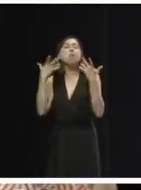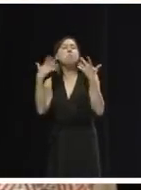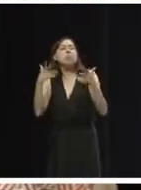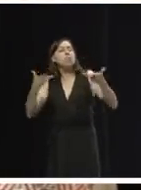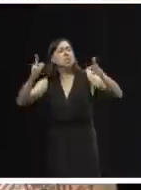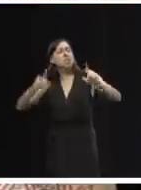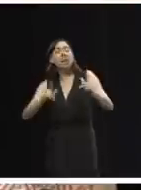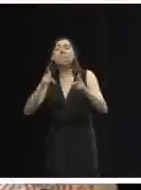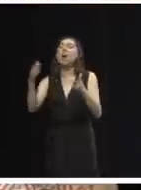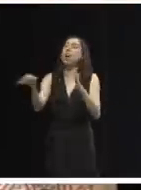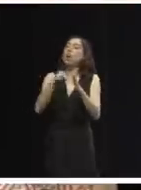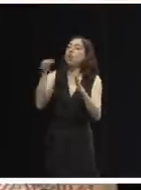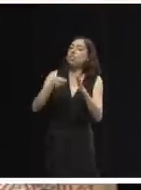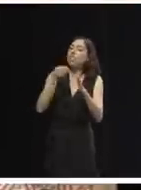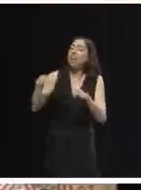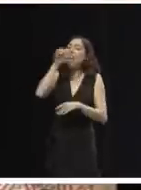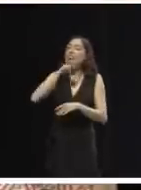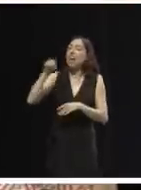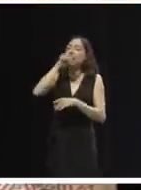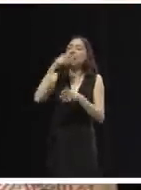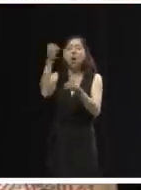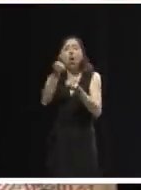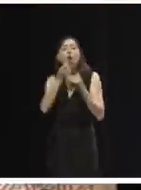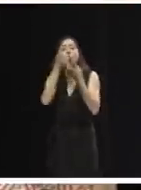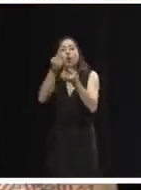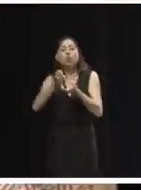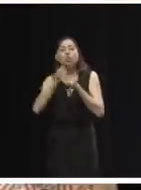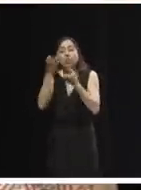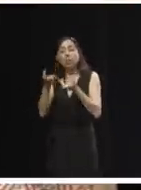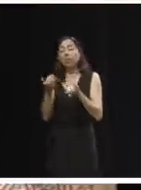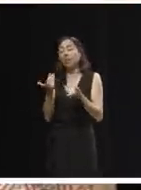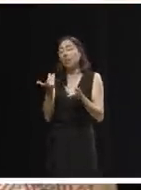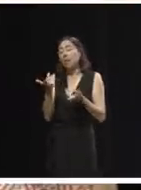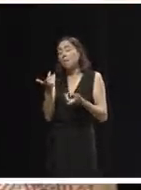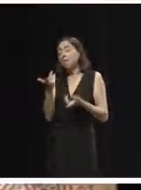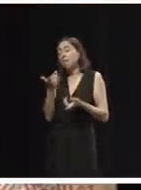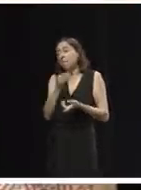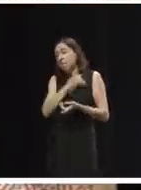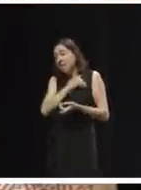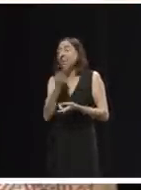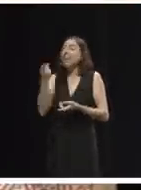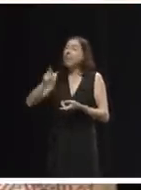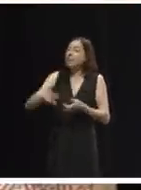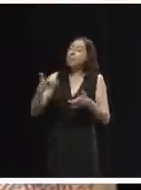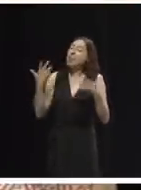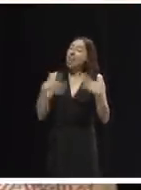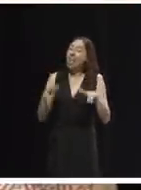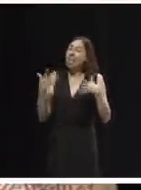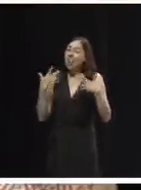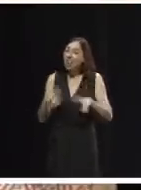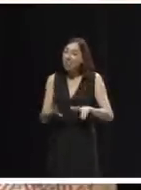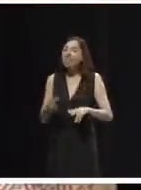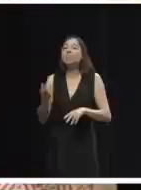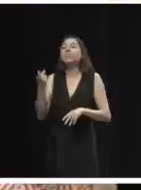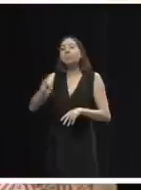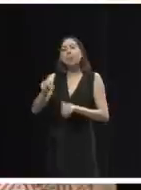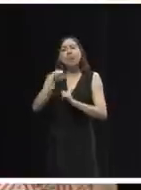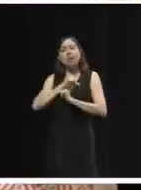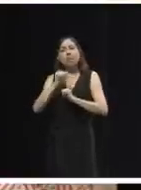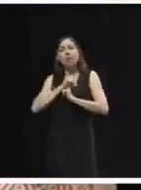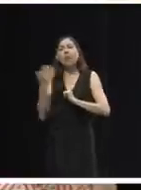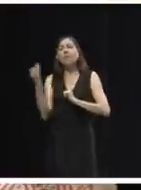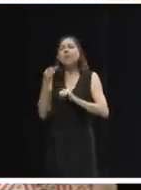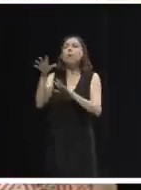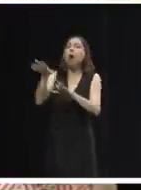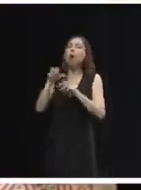cosían, cantaban, contaban sus penares y también sus alegrías y esperanzas, nosotros tenemos que aprender también